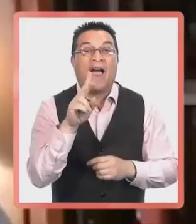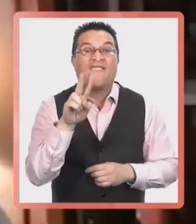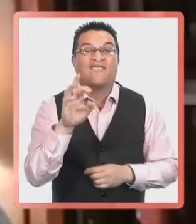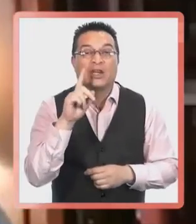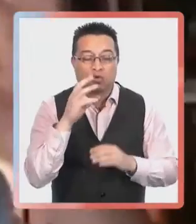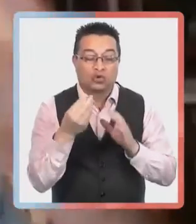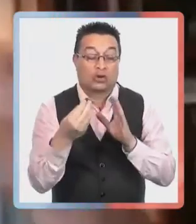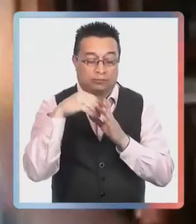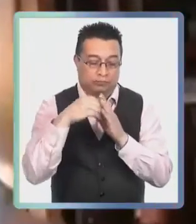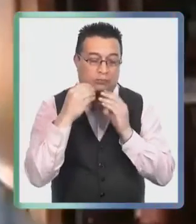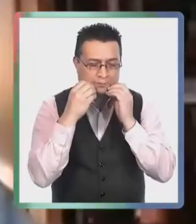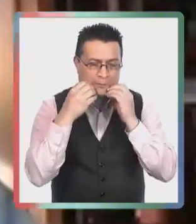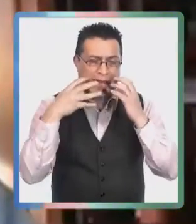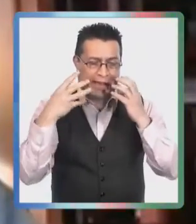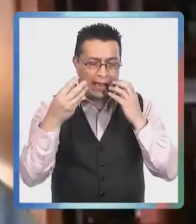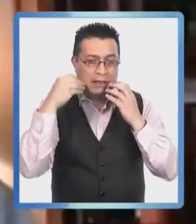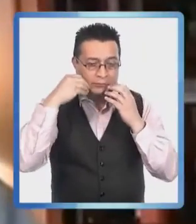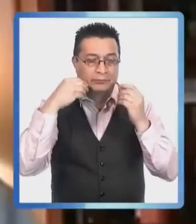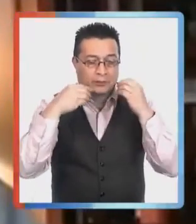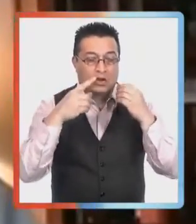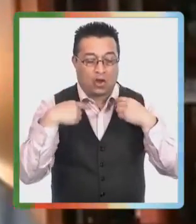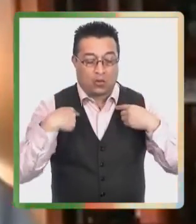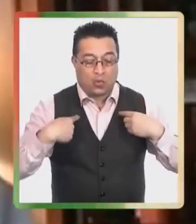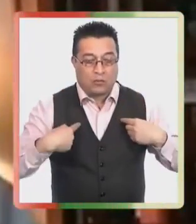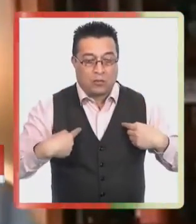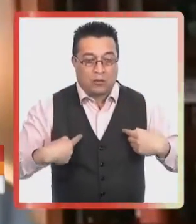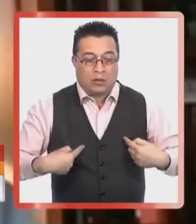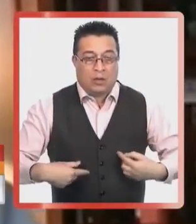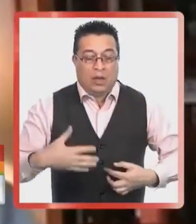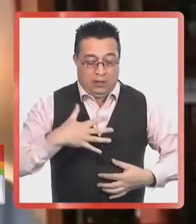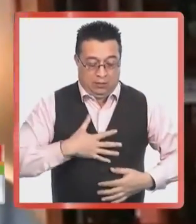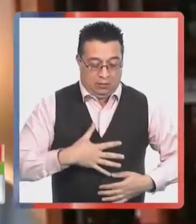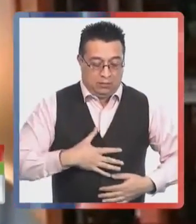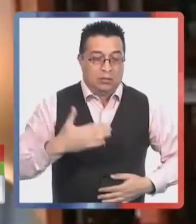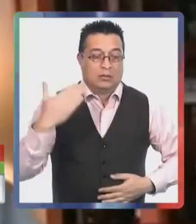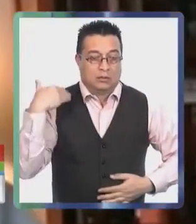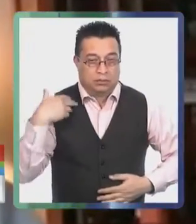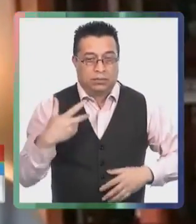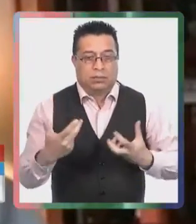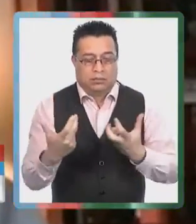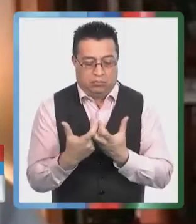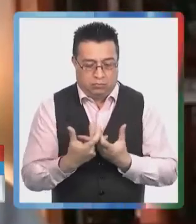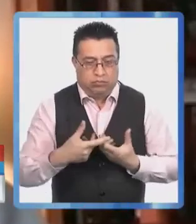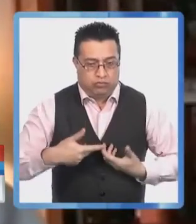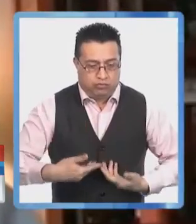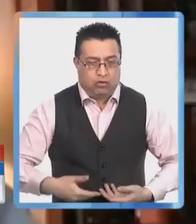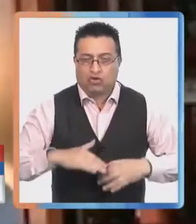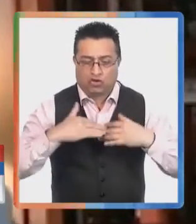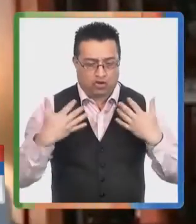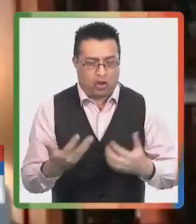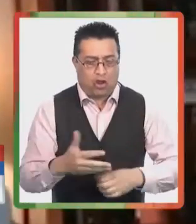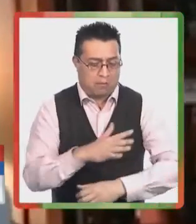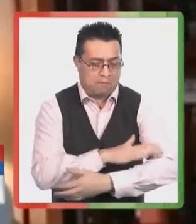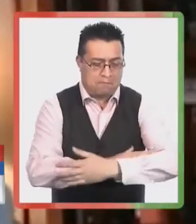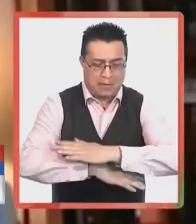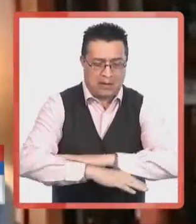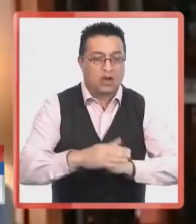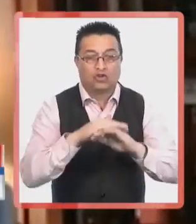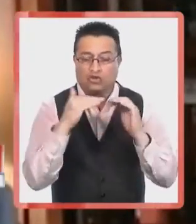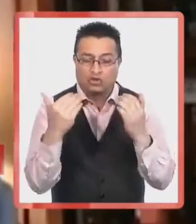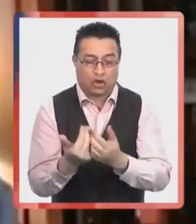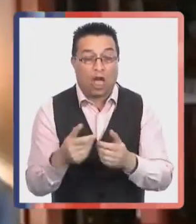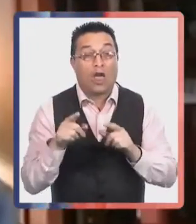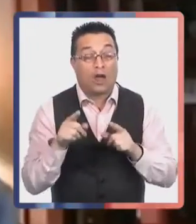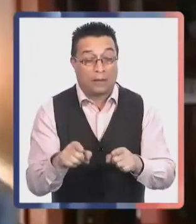virus. Y después empiezan a abarcar todo el cuerpo, todo el tórax, el abdomen, los genitales, las extremidades. Y